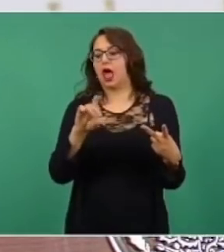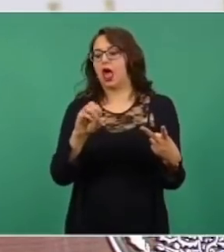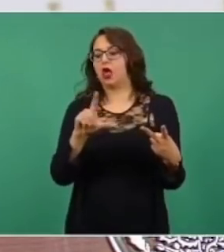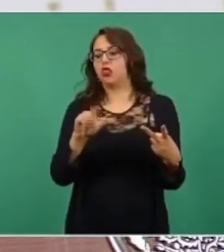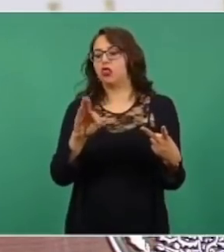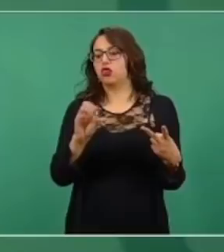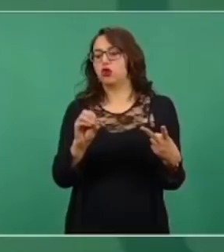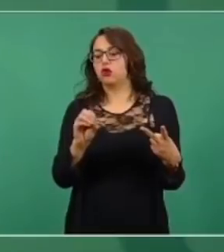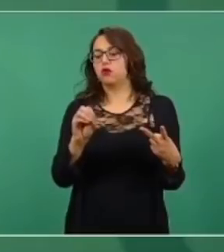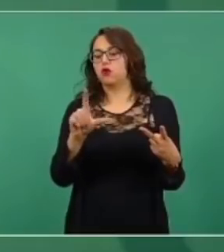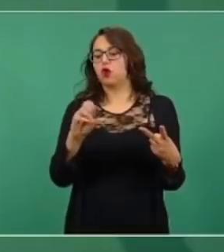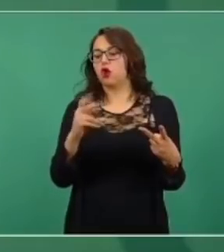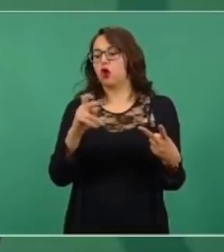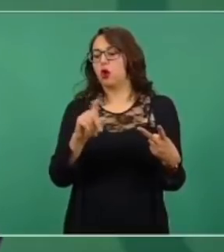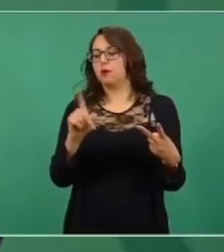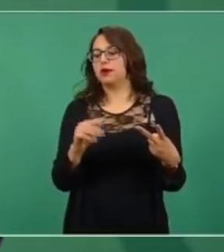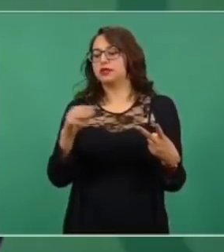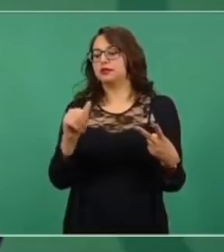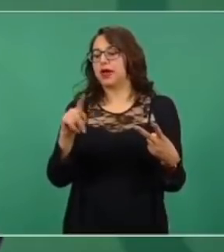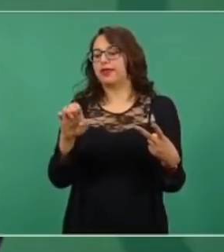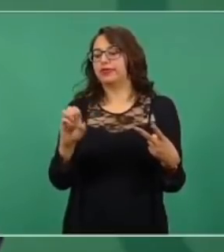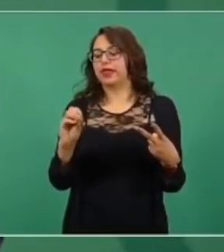incluso Gómez Morín,